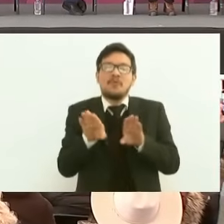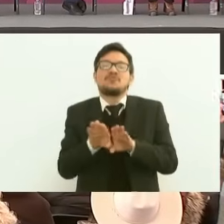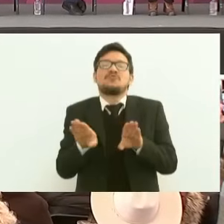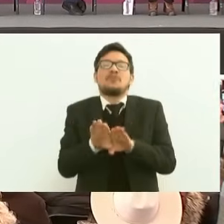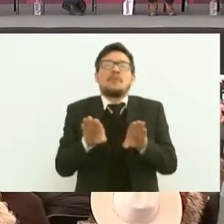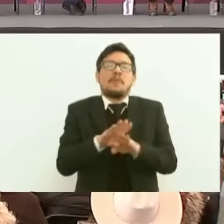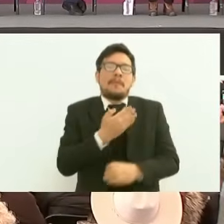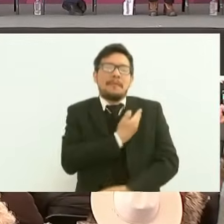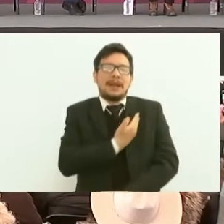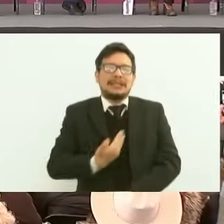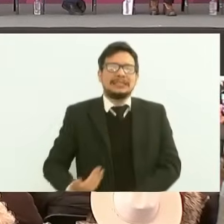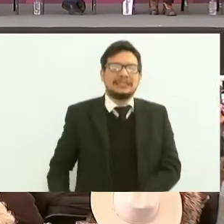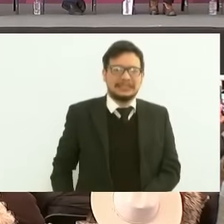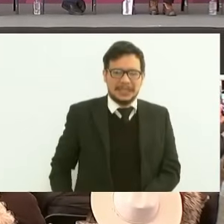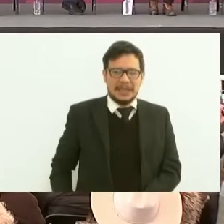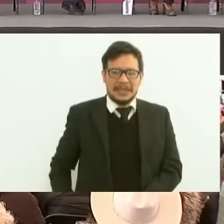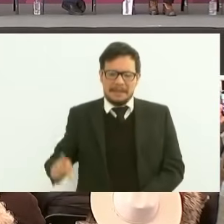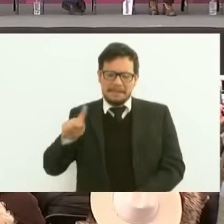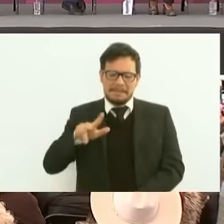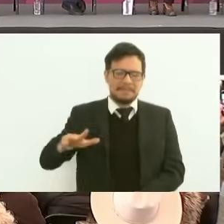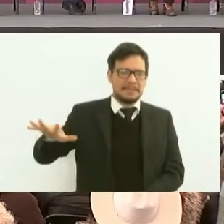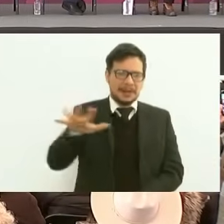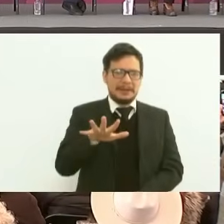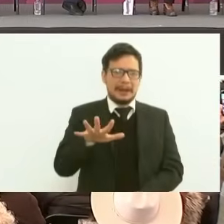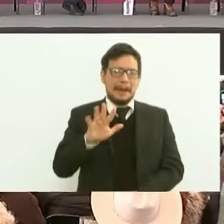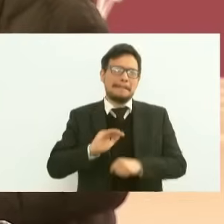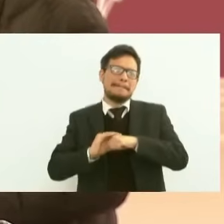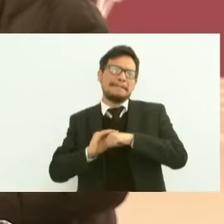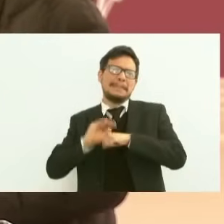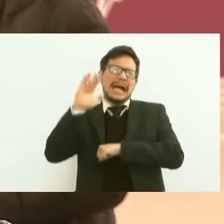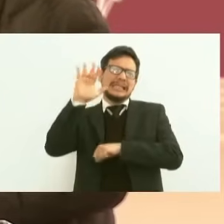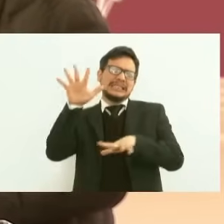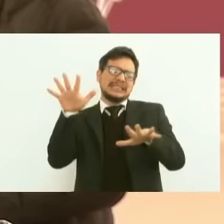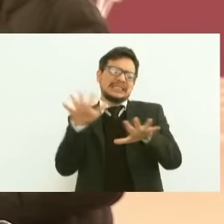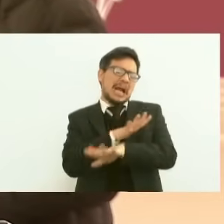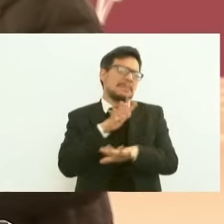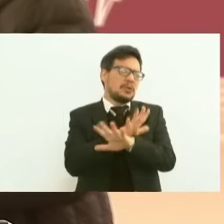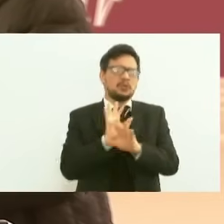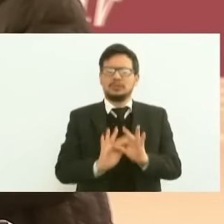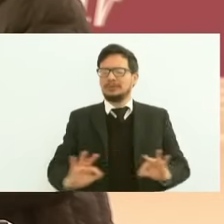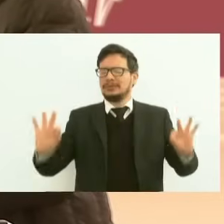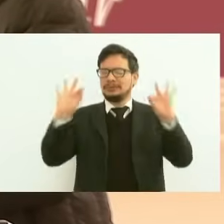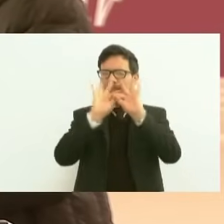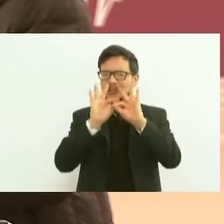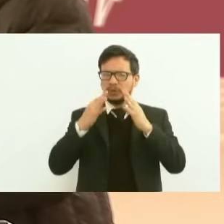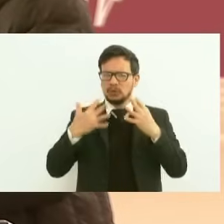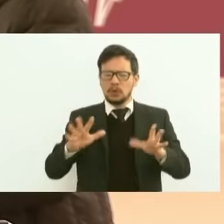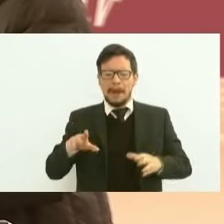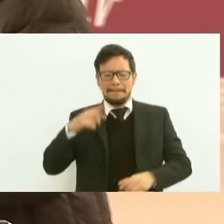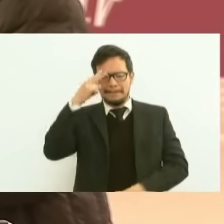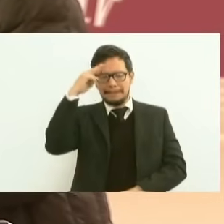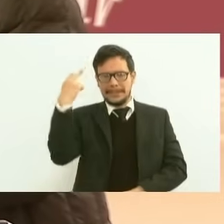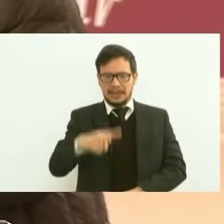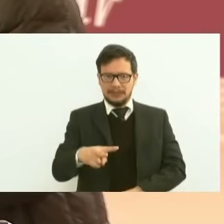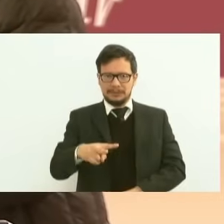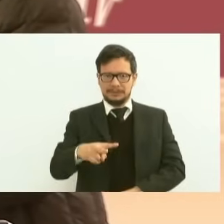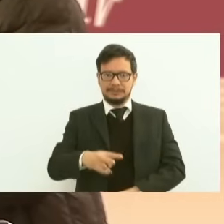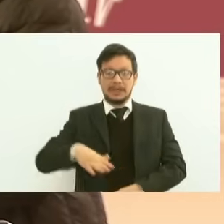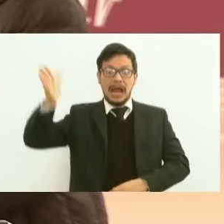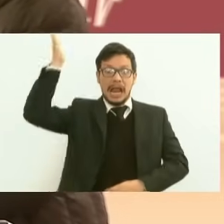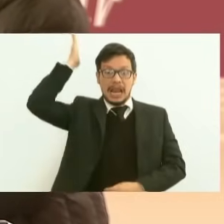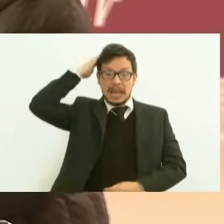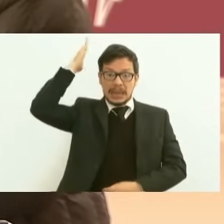más grande transformación de la historia moderna en México. Un líder de reformas